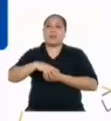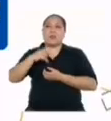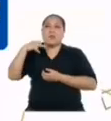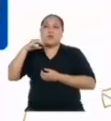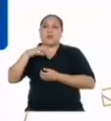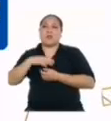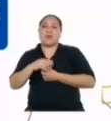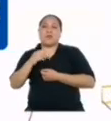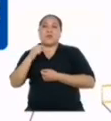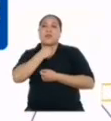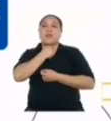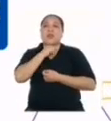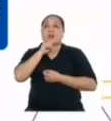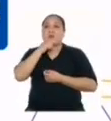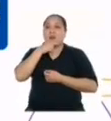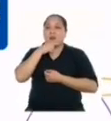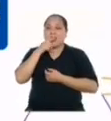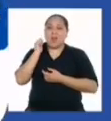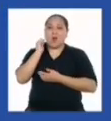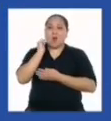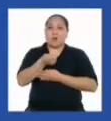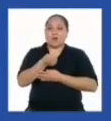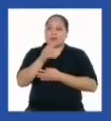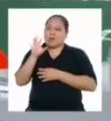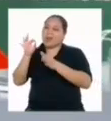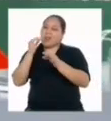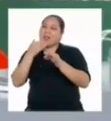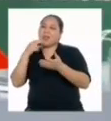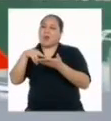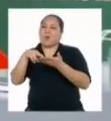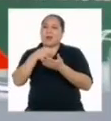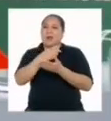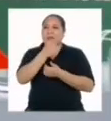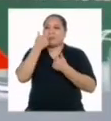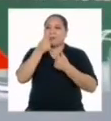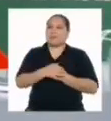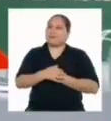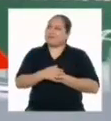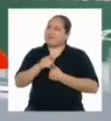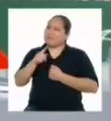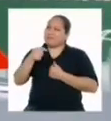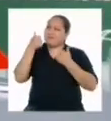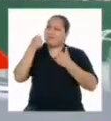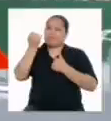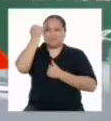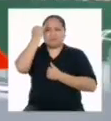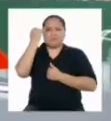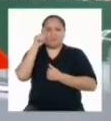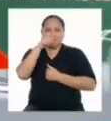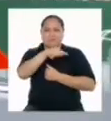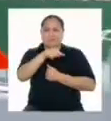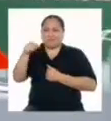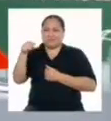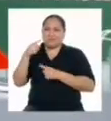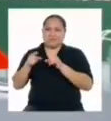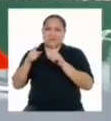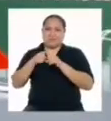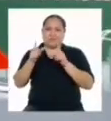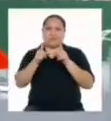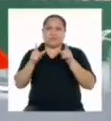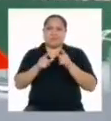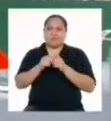jueza y debe elegir quién bailó mejor. ¡Qué buena idea! Quizás eso podríamos hacer en distintas partes del